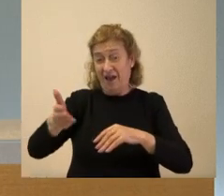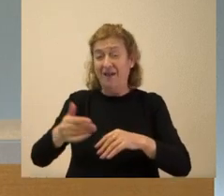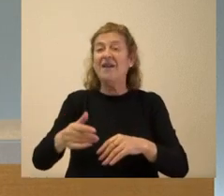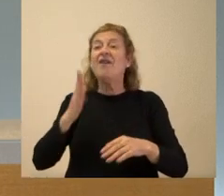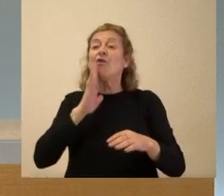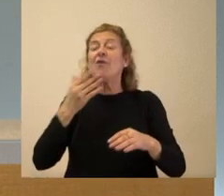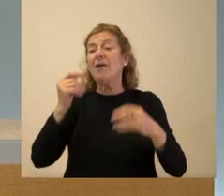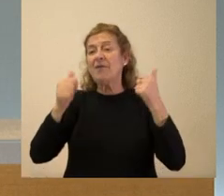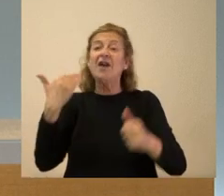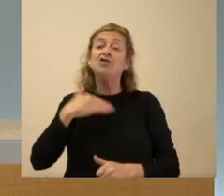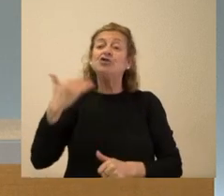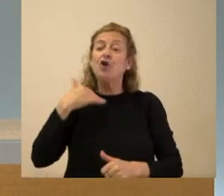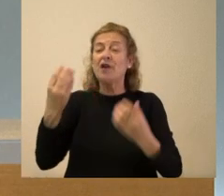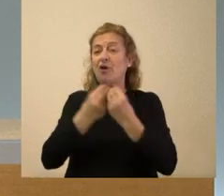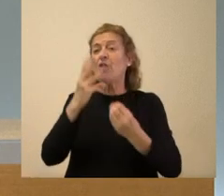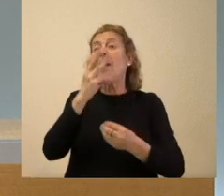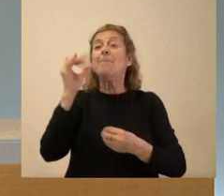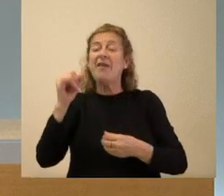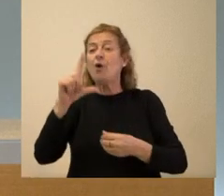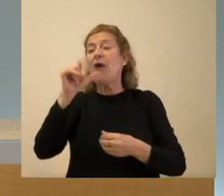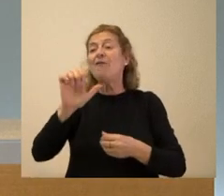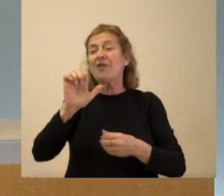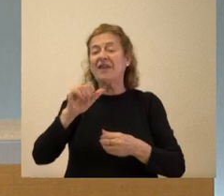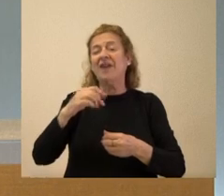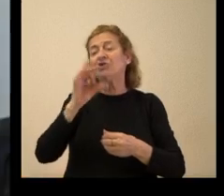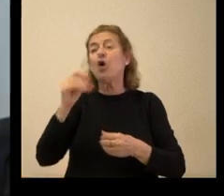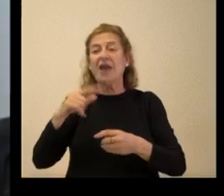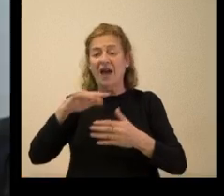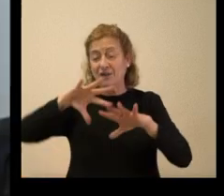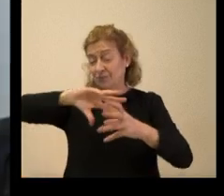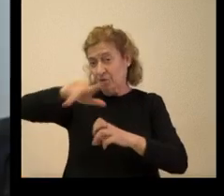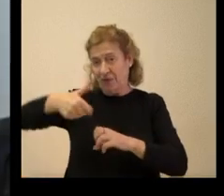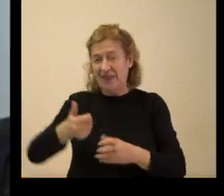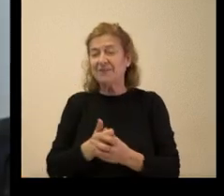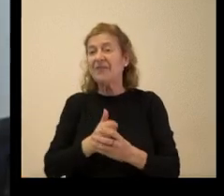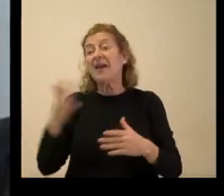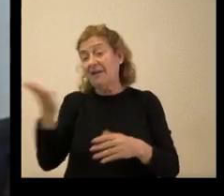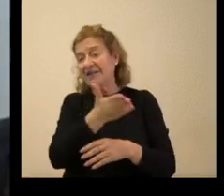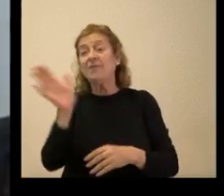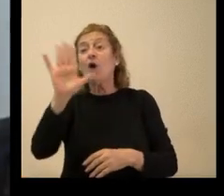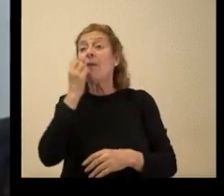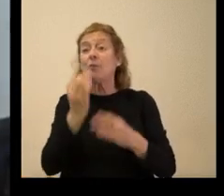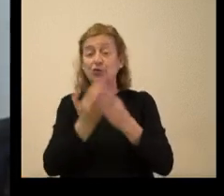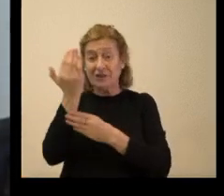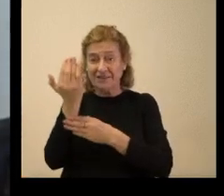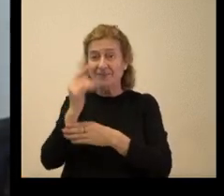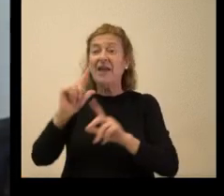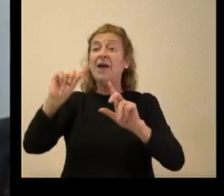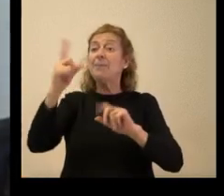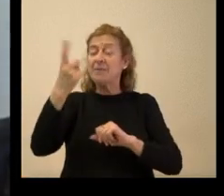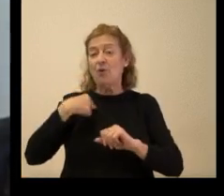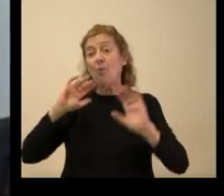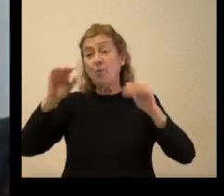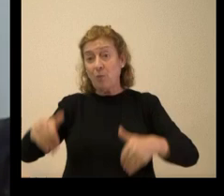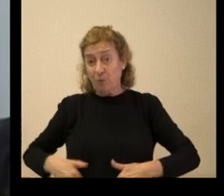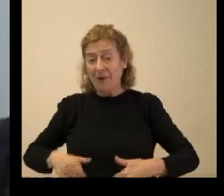Soria con Pedro lafuente de Soria noticias adelante Pedro Hola buenos días en primer lugar y volviendo